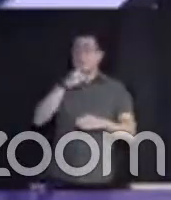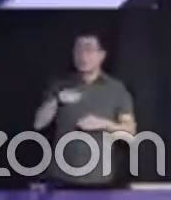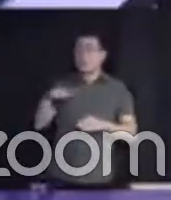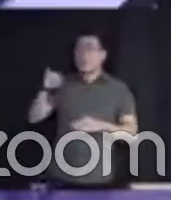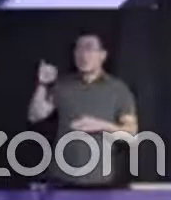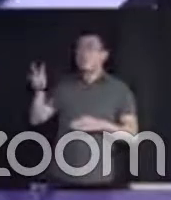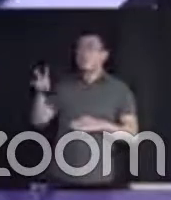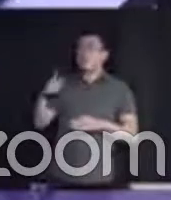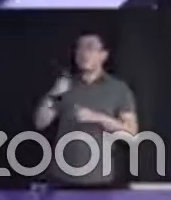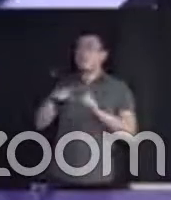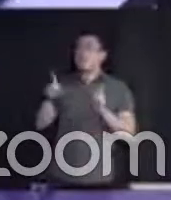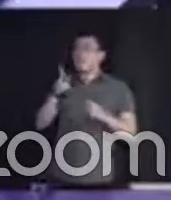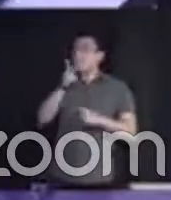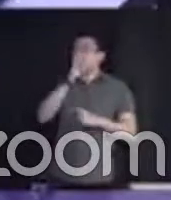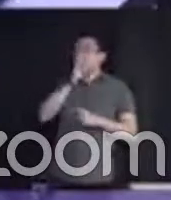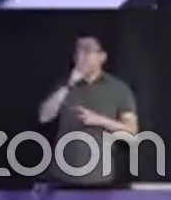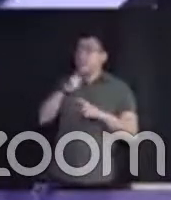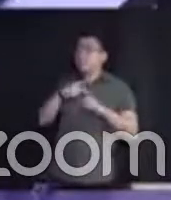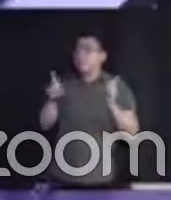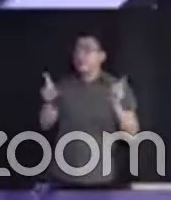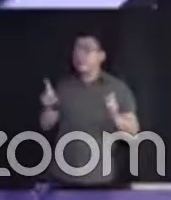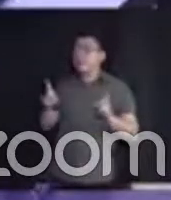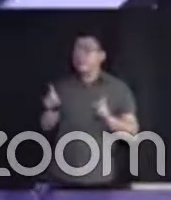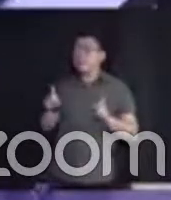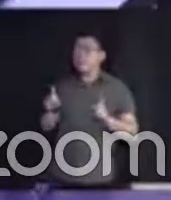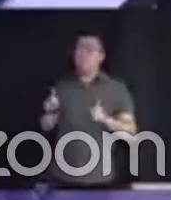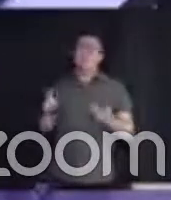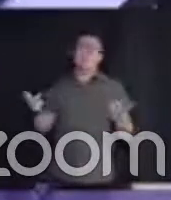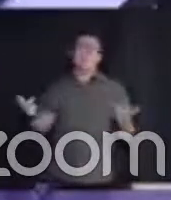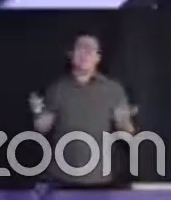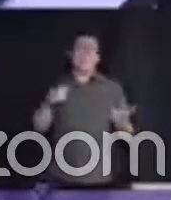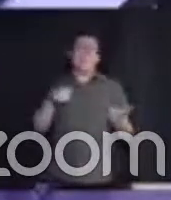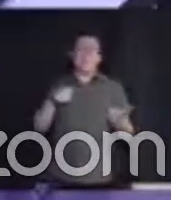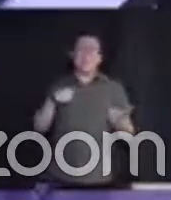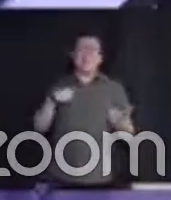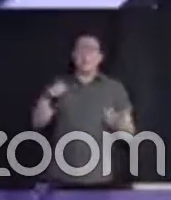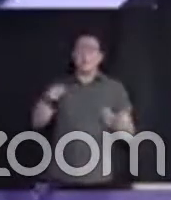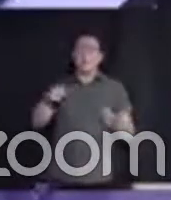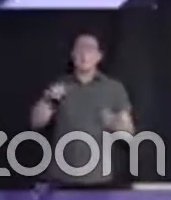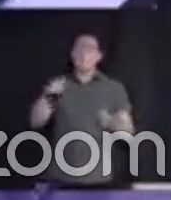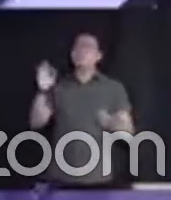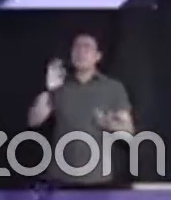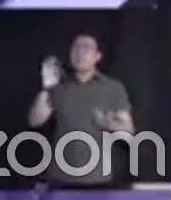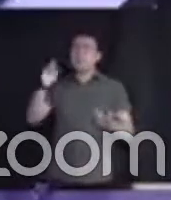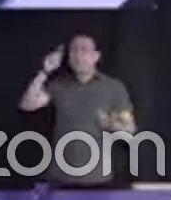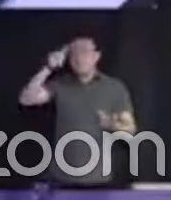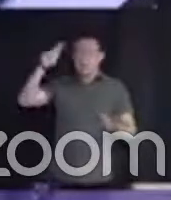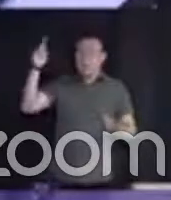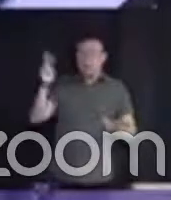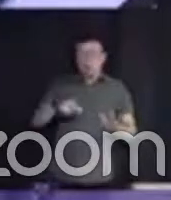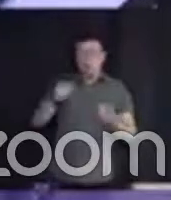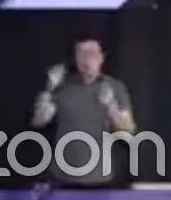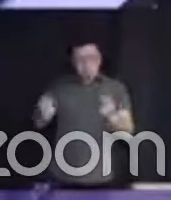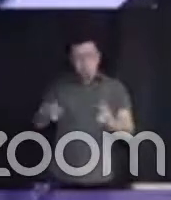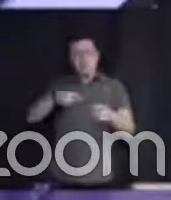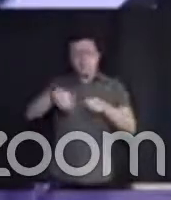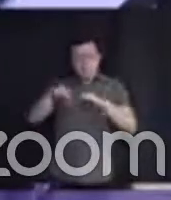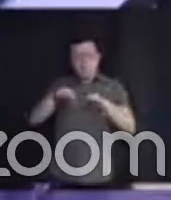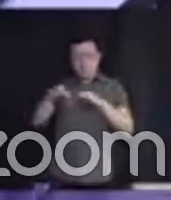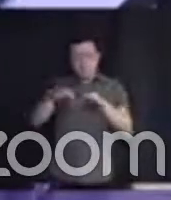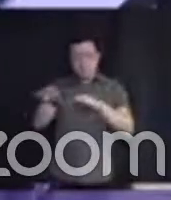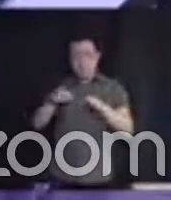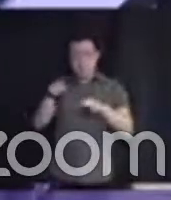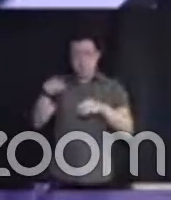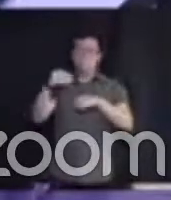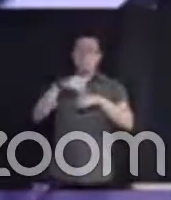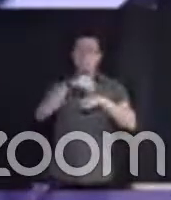me dicen, es que si estuviera tu papá, no me diría como tú me estás diciendo. Les pongo, te diría peor. Te diría, ponte a